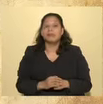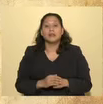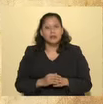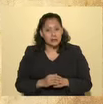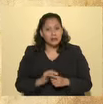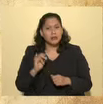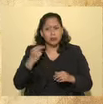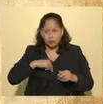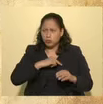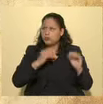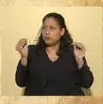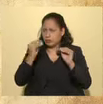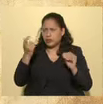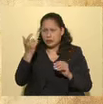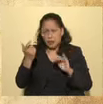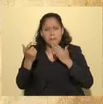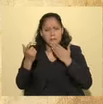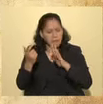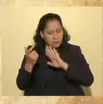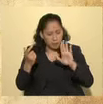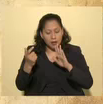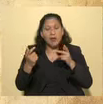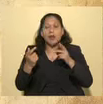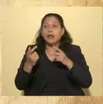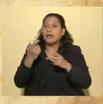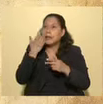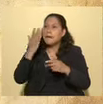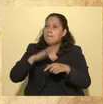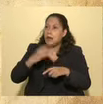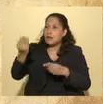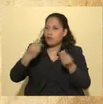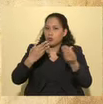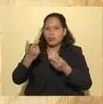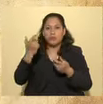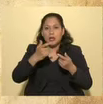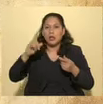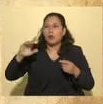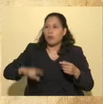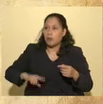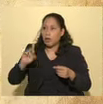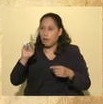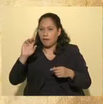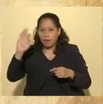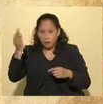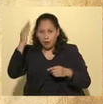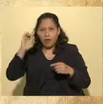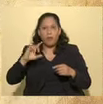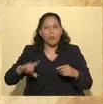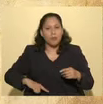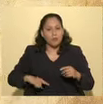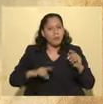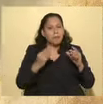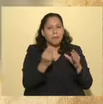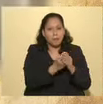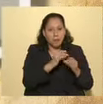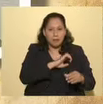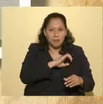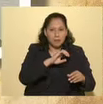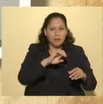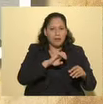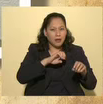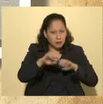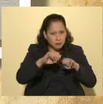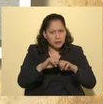que negociamos presupuesto y claro que tratamos de jalar más recursos de la parte federal o de la parte privada y demás, pero lo que tratamos de hacer es